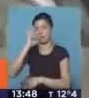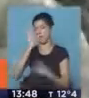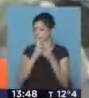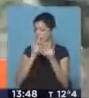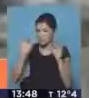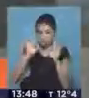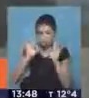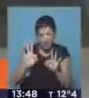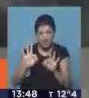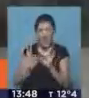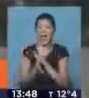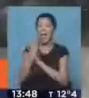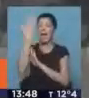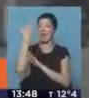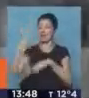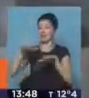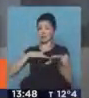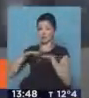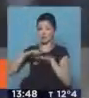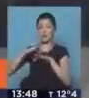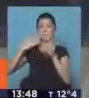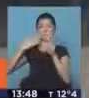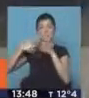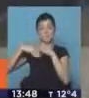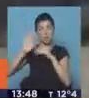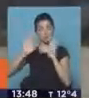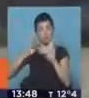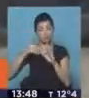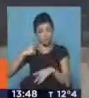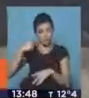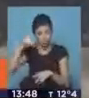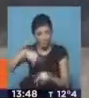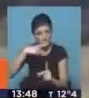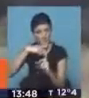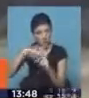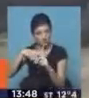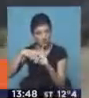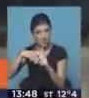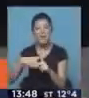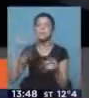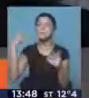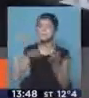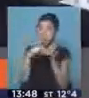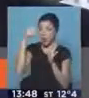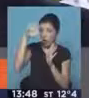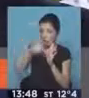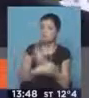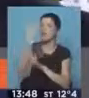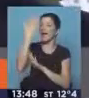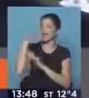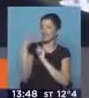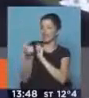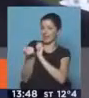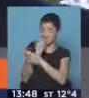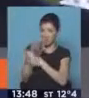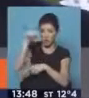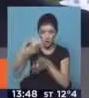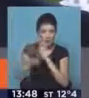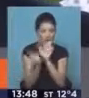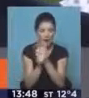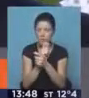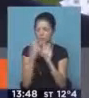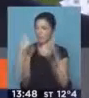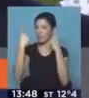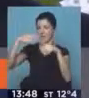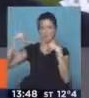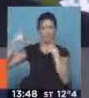urbana, sofisticada, que todos conocemos, pues, y la Colombia salvaje, rural, profunda, que ha producido violencia a lo largo de